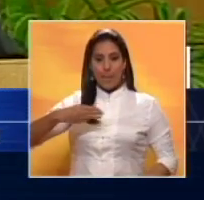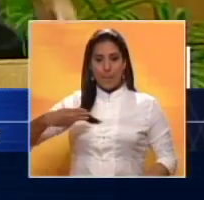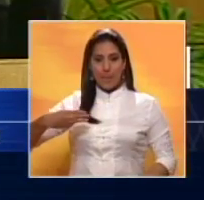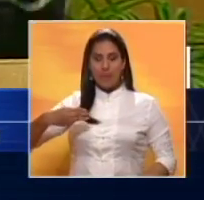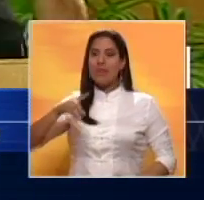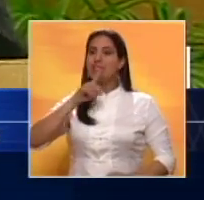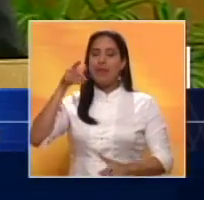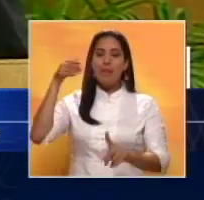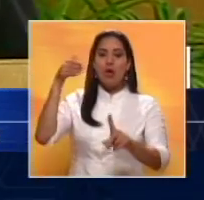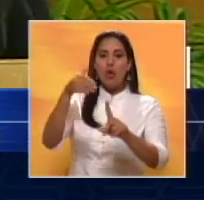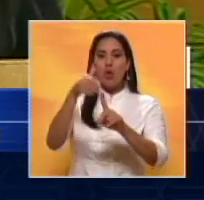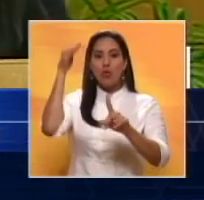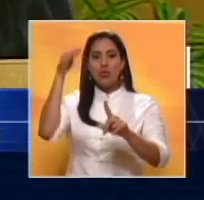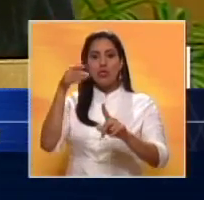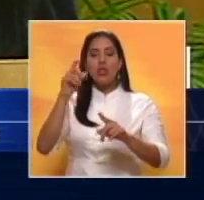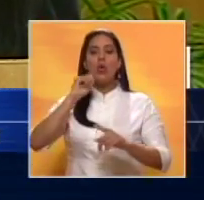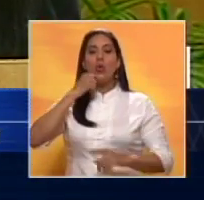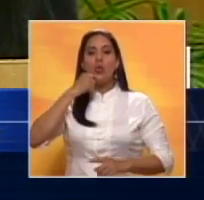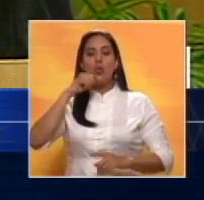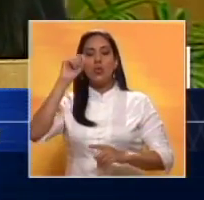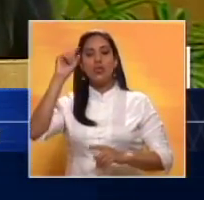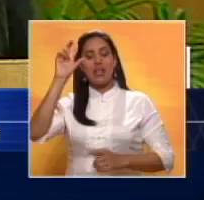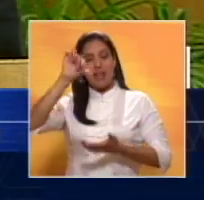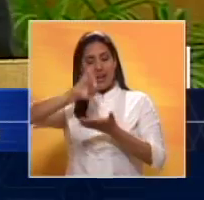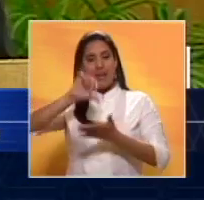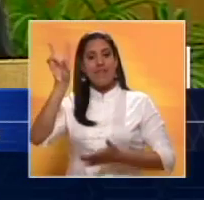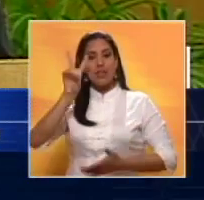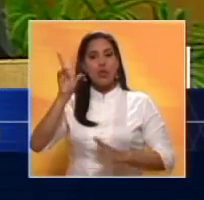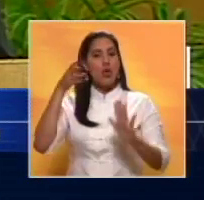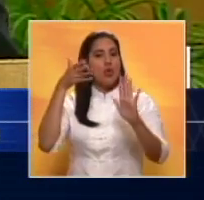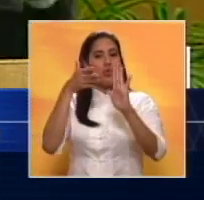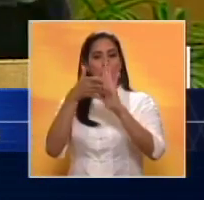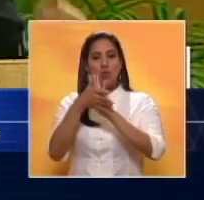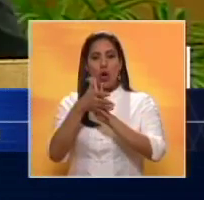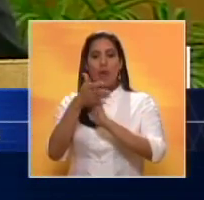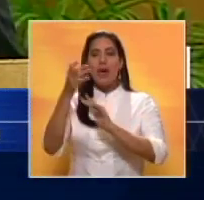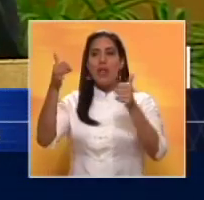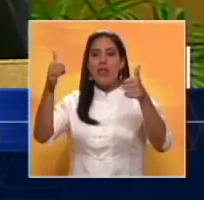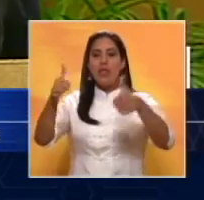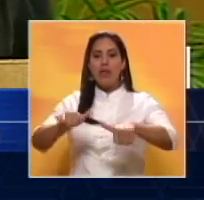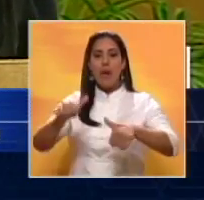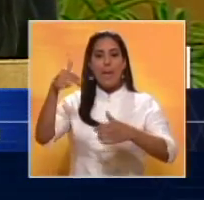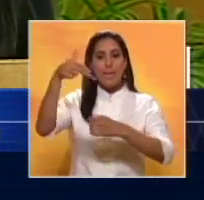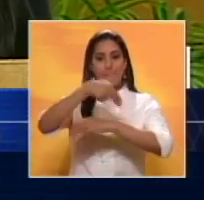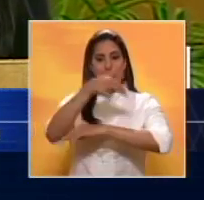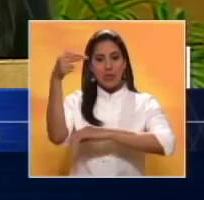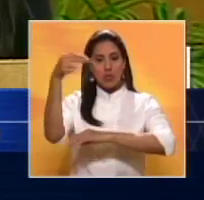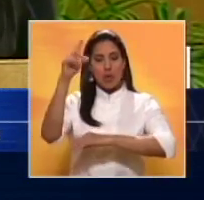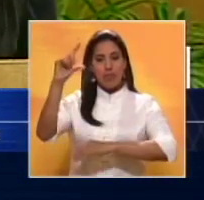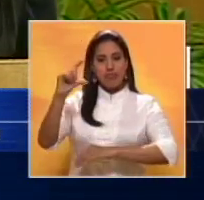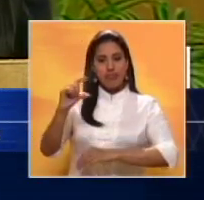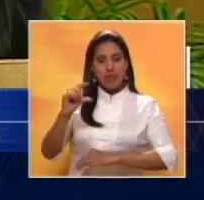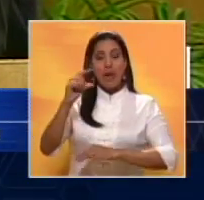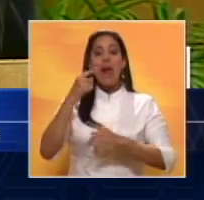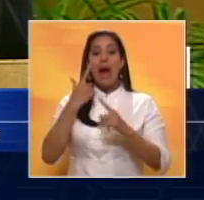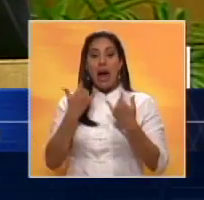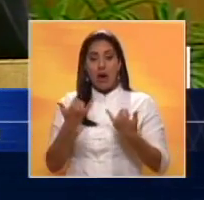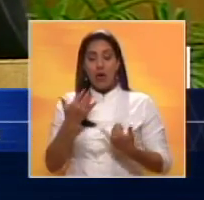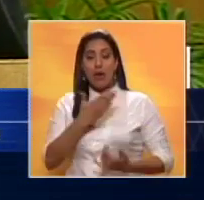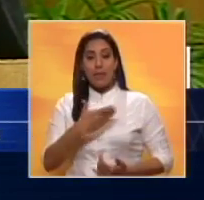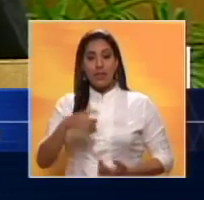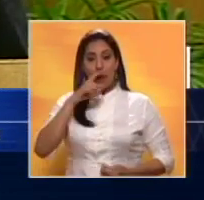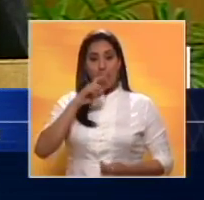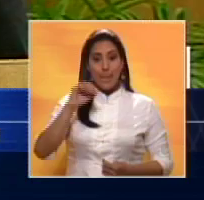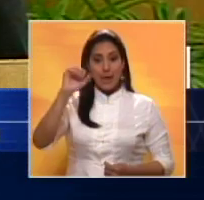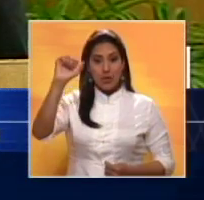era atacar a Rusia, Irán y Venezuela a través de la caída de los precios del petróleo. Y el presidente